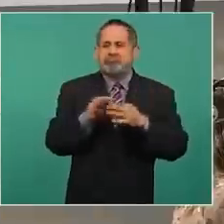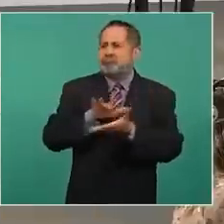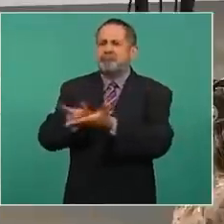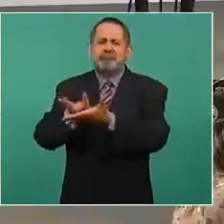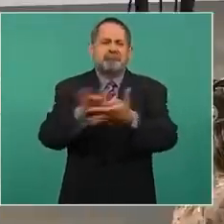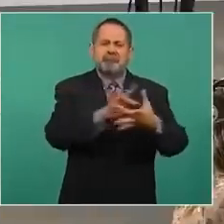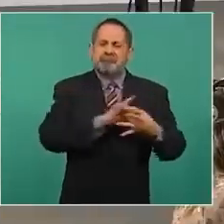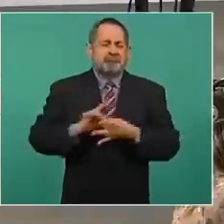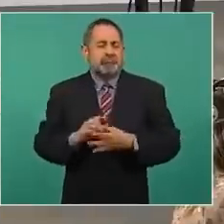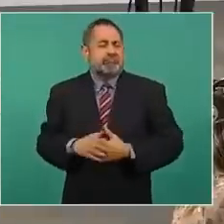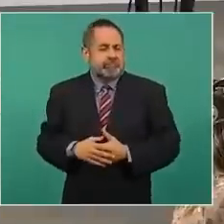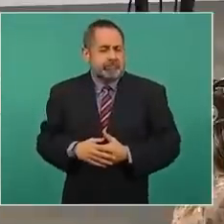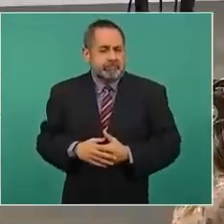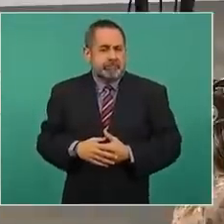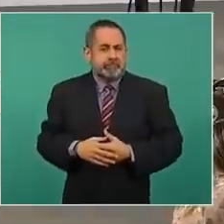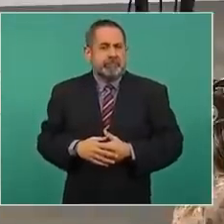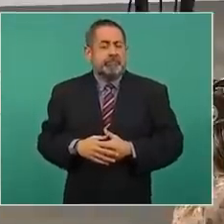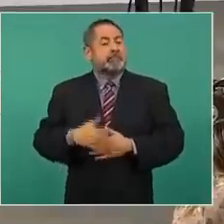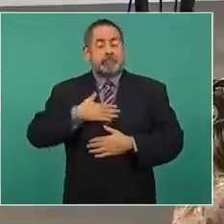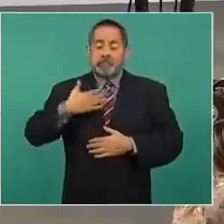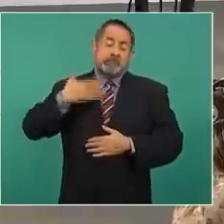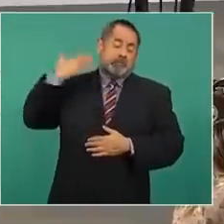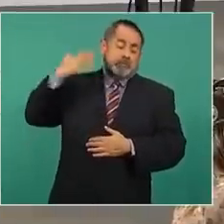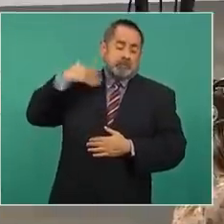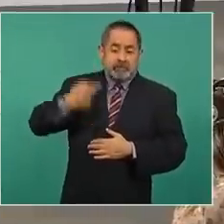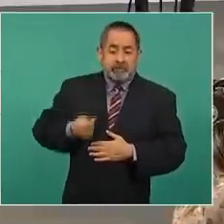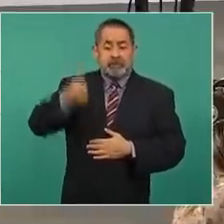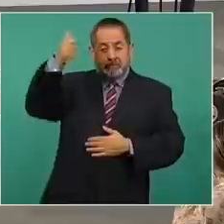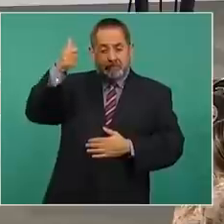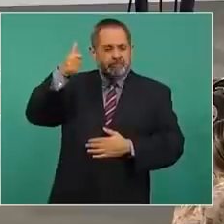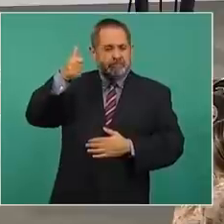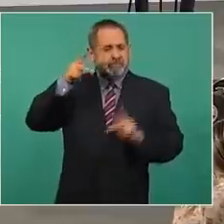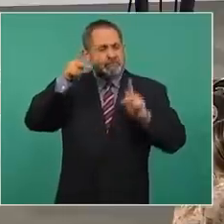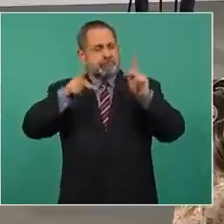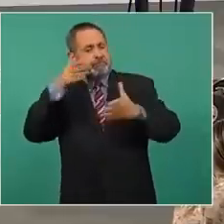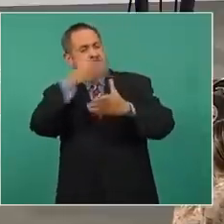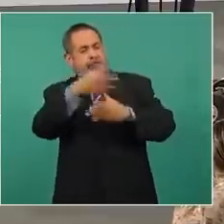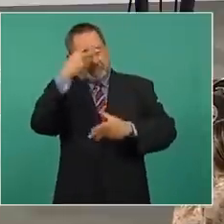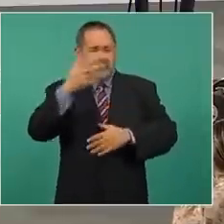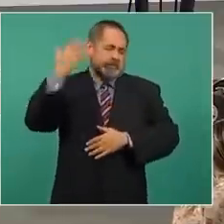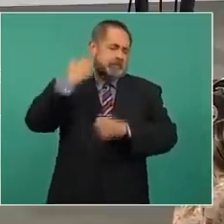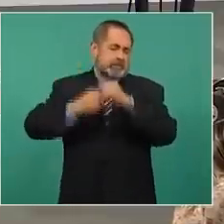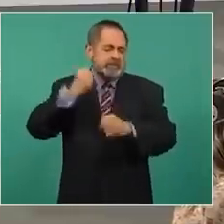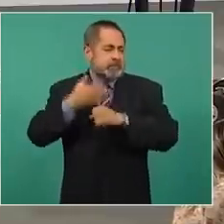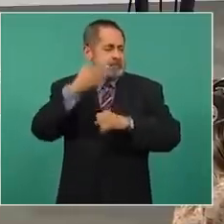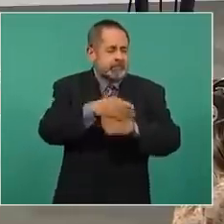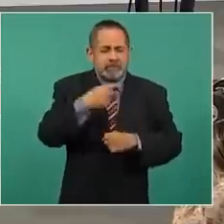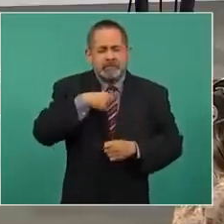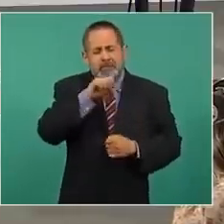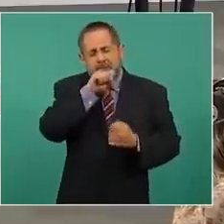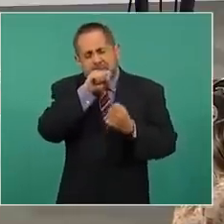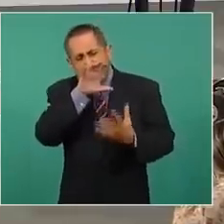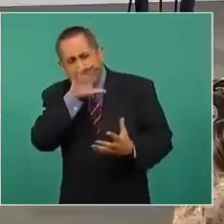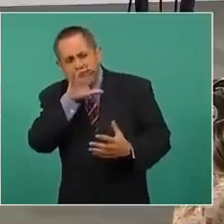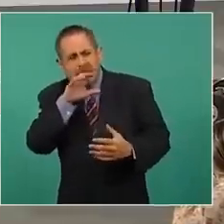multinatural desde mi primera visita a México hace varios años quedé impresionado